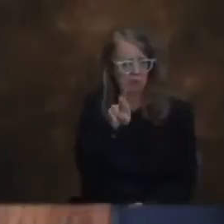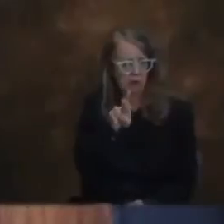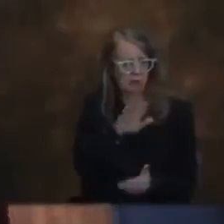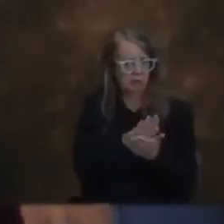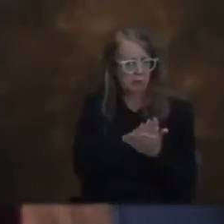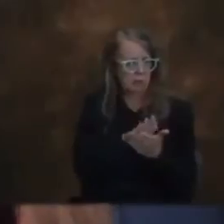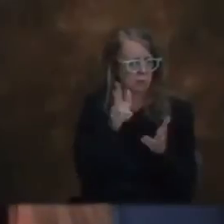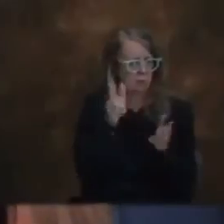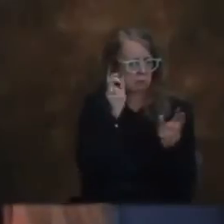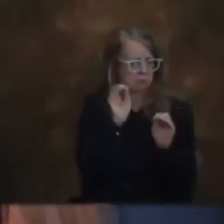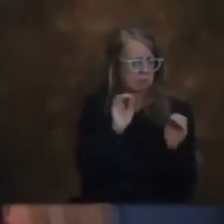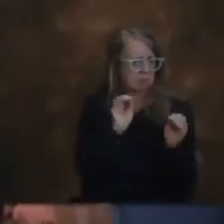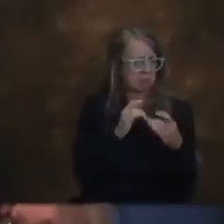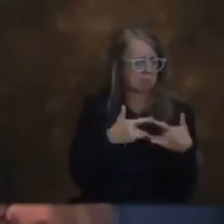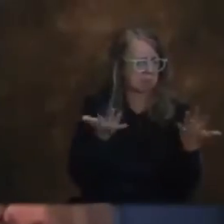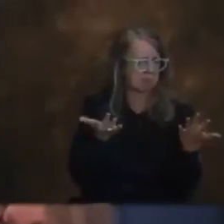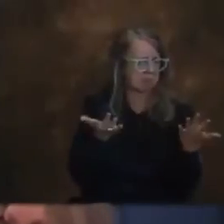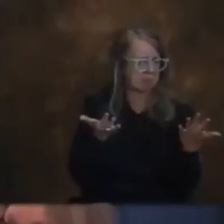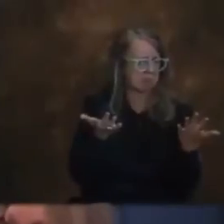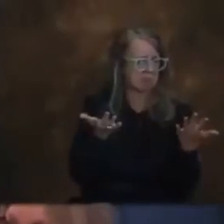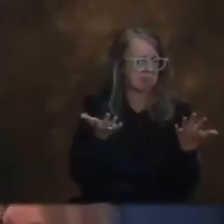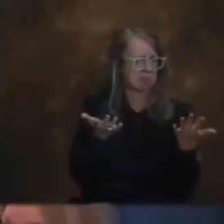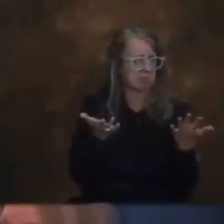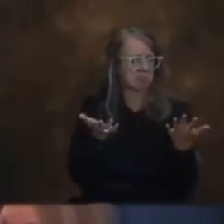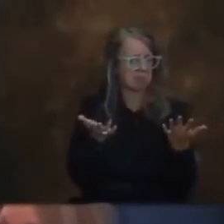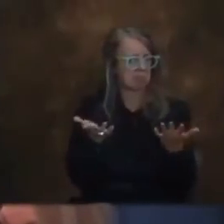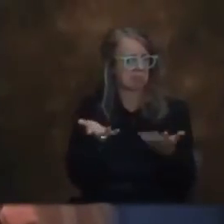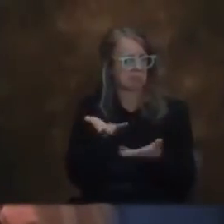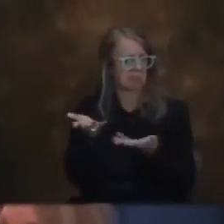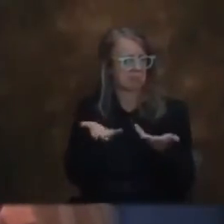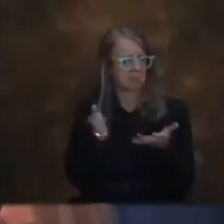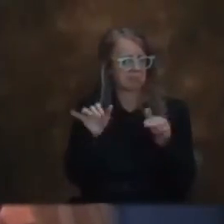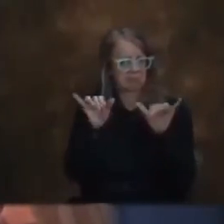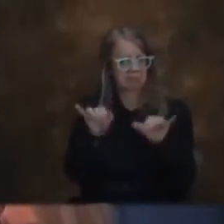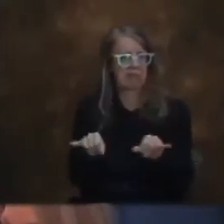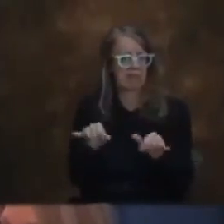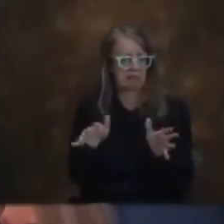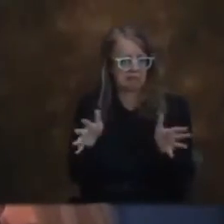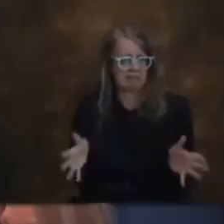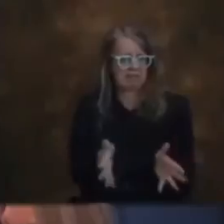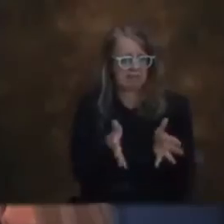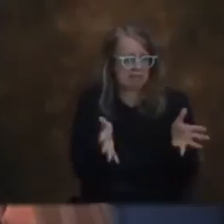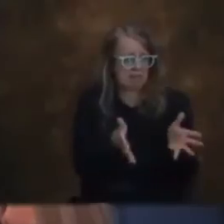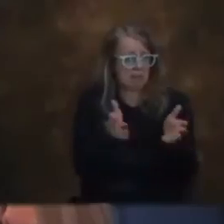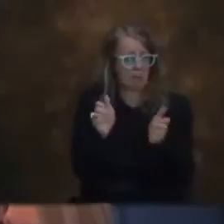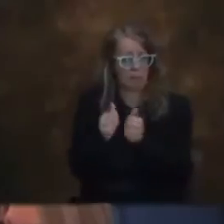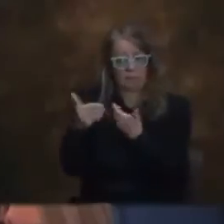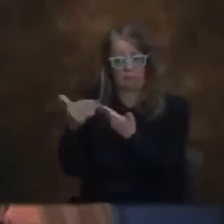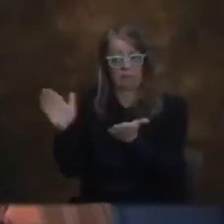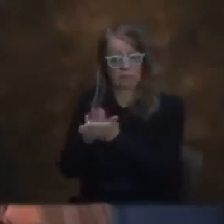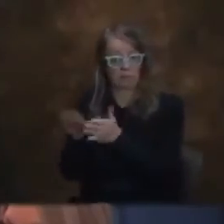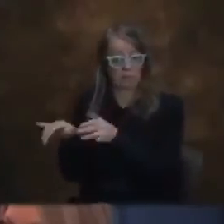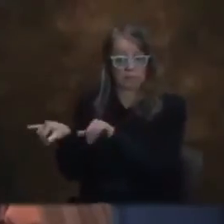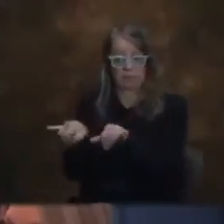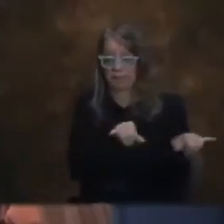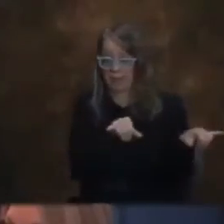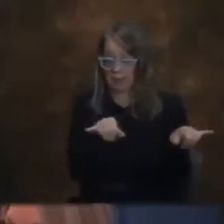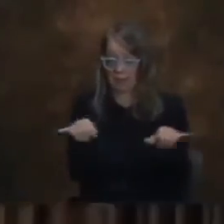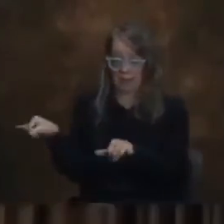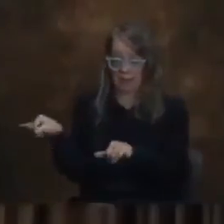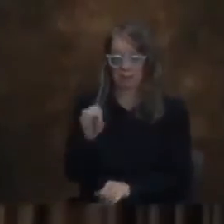qué está pasando ahí tenemos el mismo esfuerzo ahí con ellos con las escuelas públicas